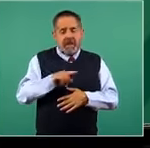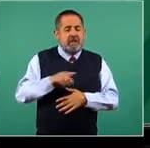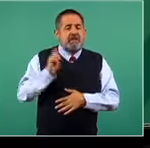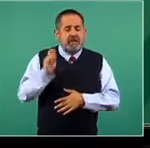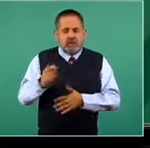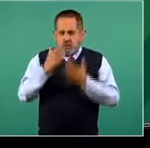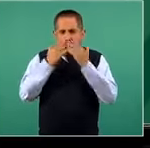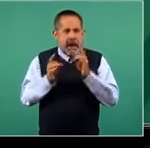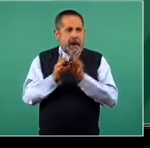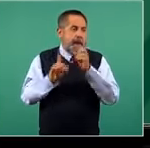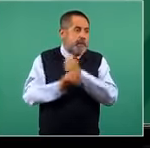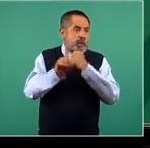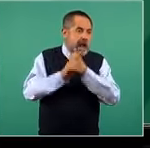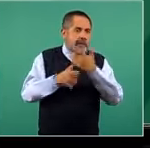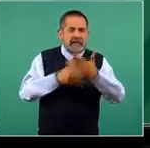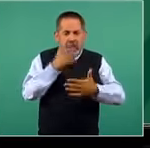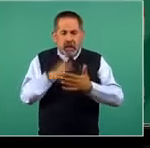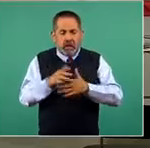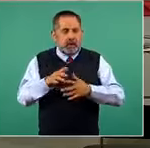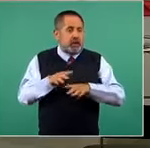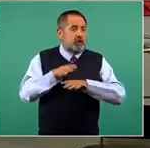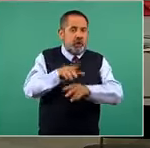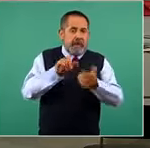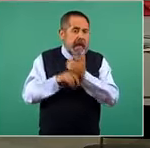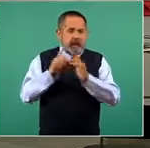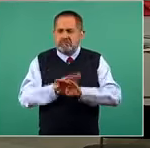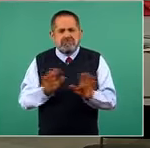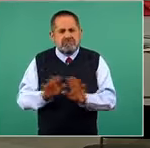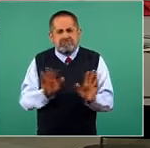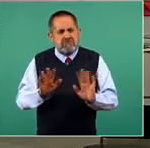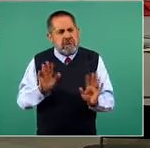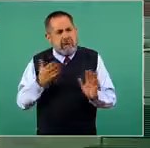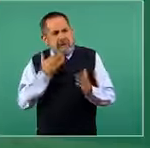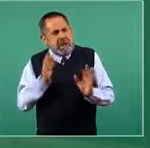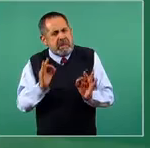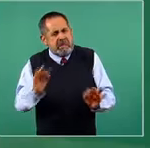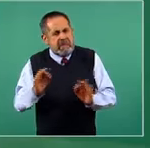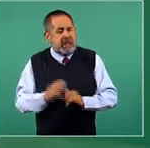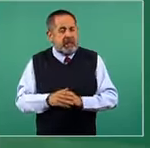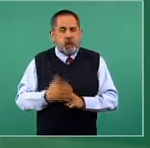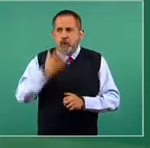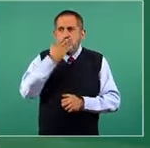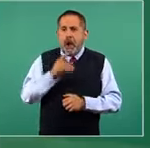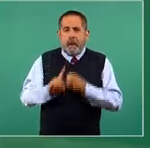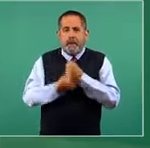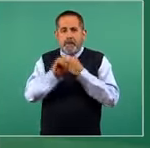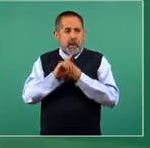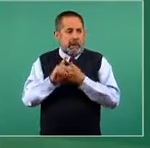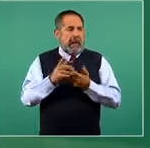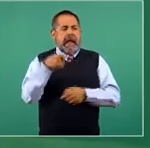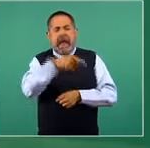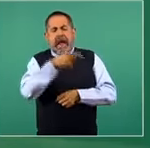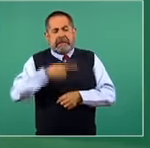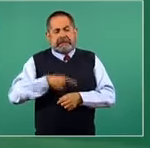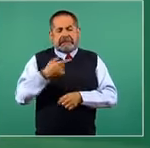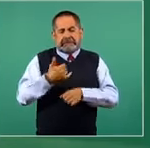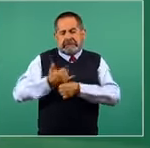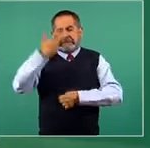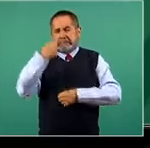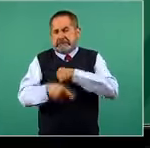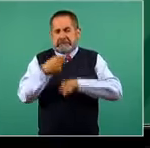no hubo incidentes en general de cualquier cosa, pero tampoco sobre problemas que amenazaran la salud en relación con